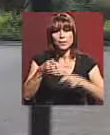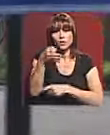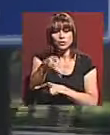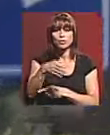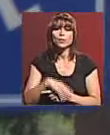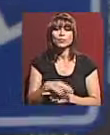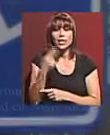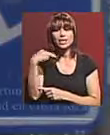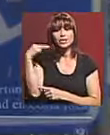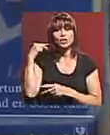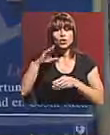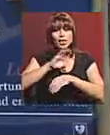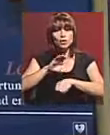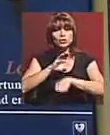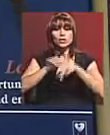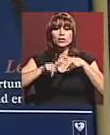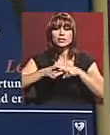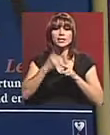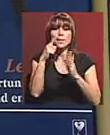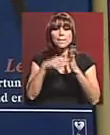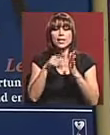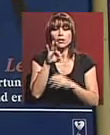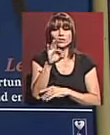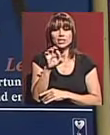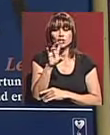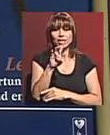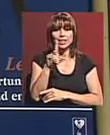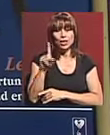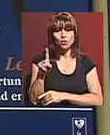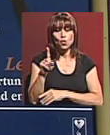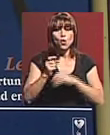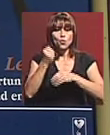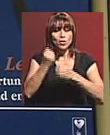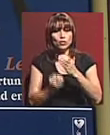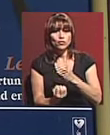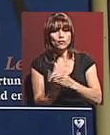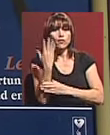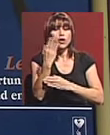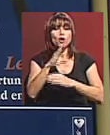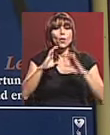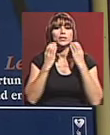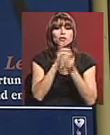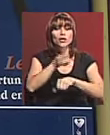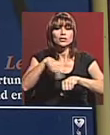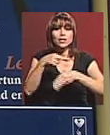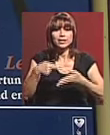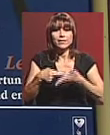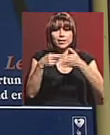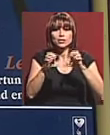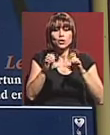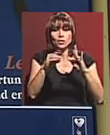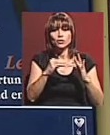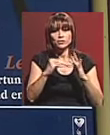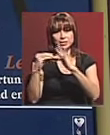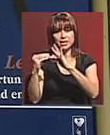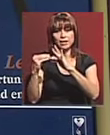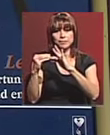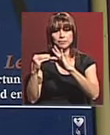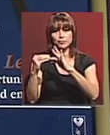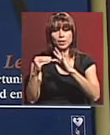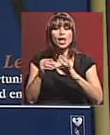próximo la historia del Consejo inicia en 1971 cuando se funda la Comisión Nacional de rehabilitación y educación